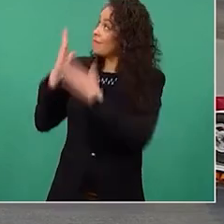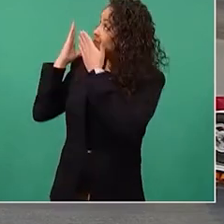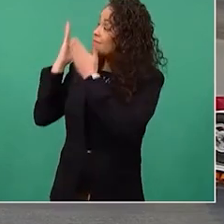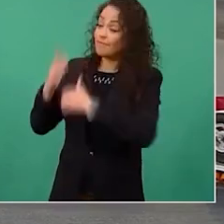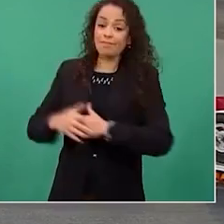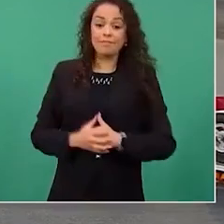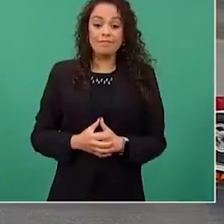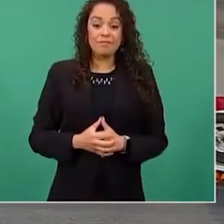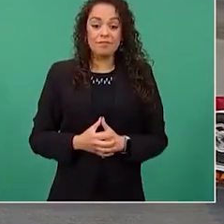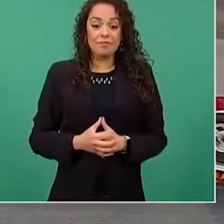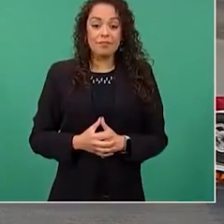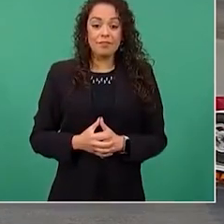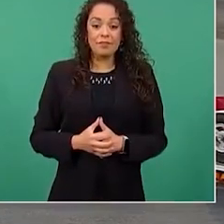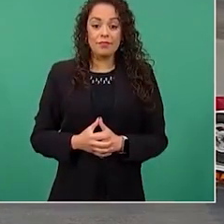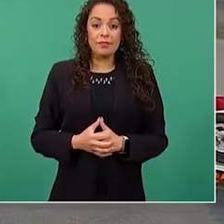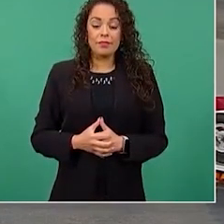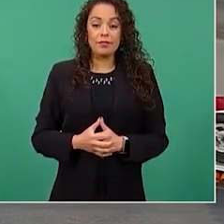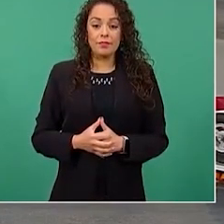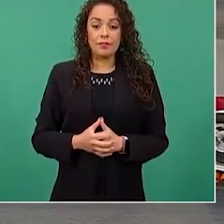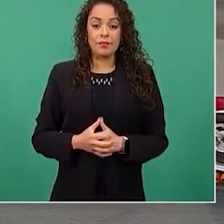Aquí atrás,